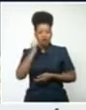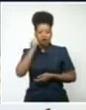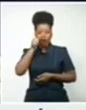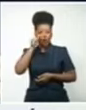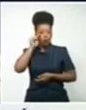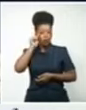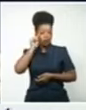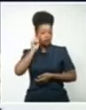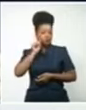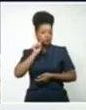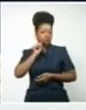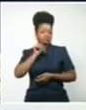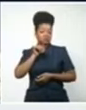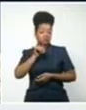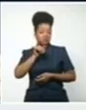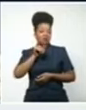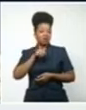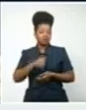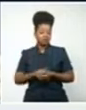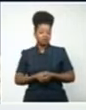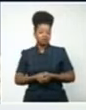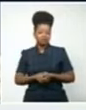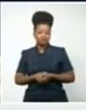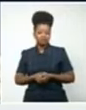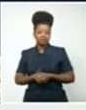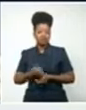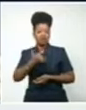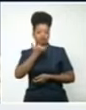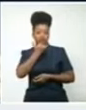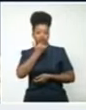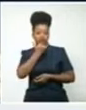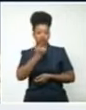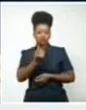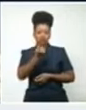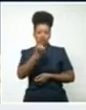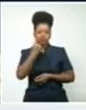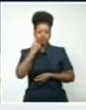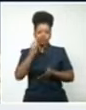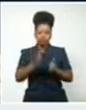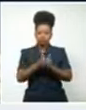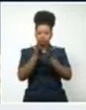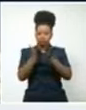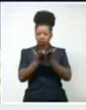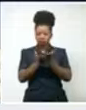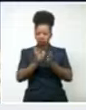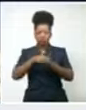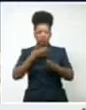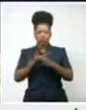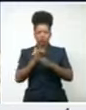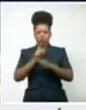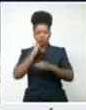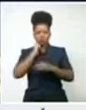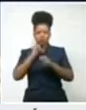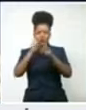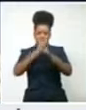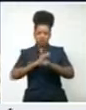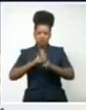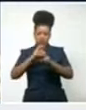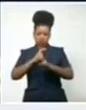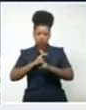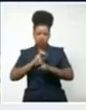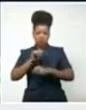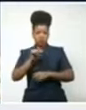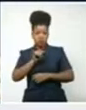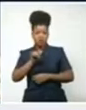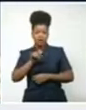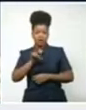aislado. En una oportunidad vimos un artículo, después no se ha reforzado más, que el semen se